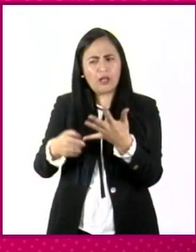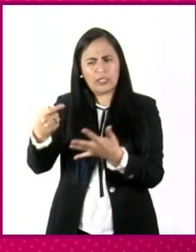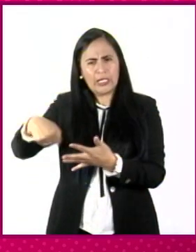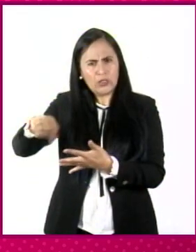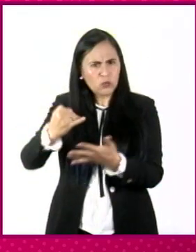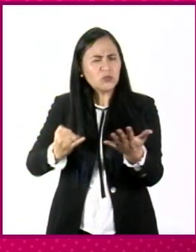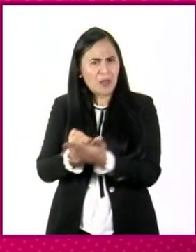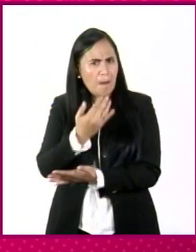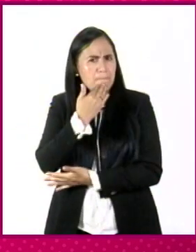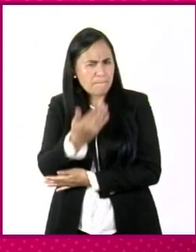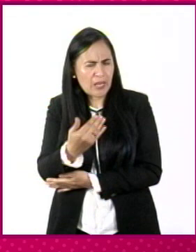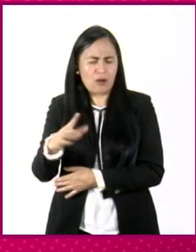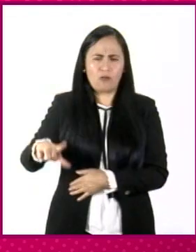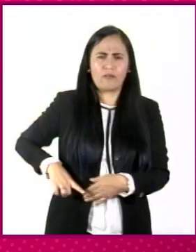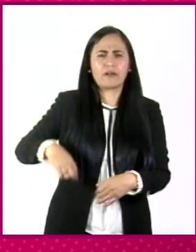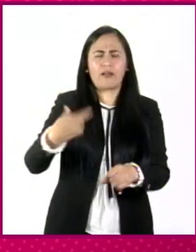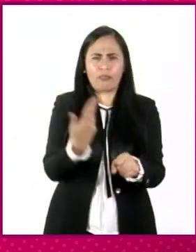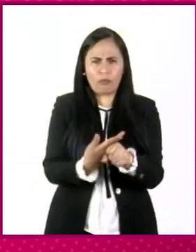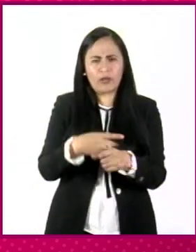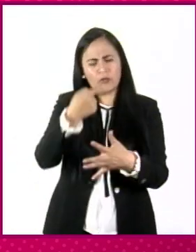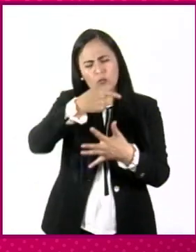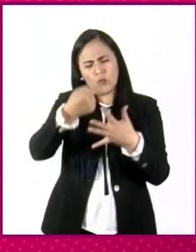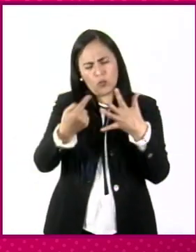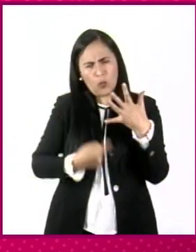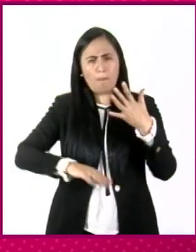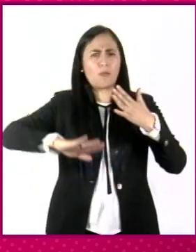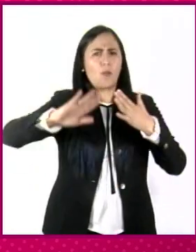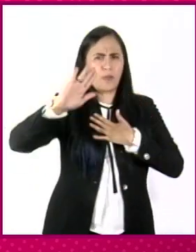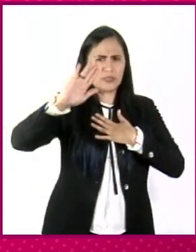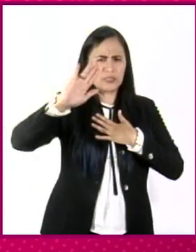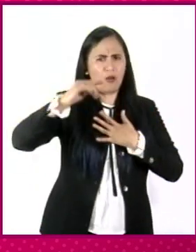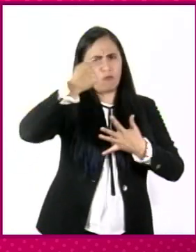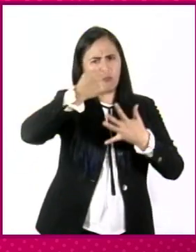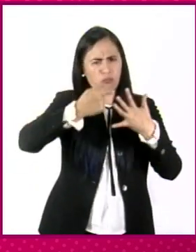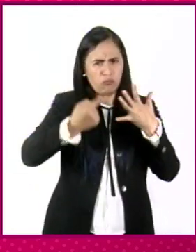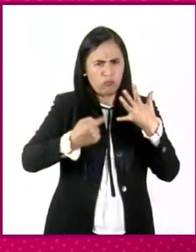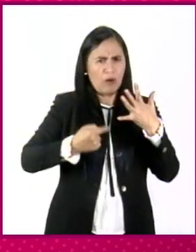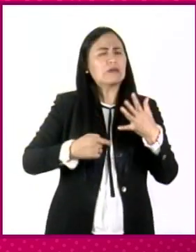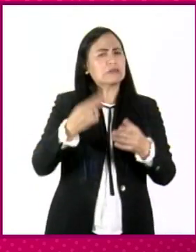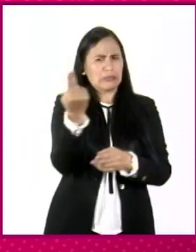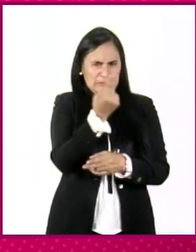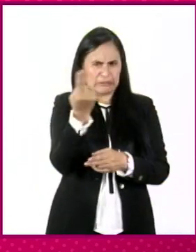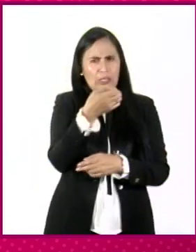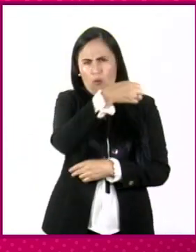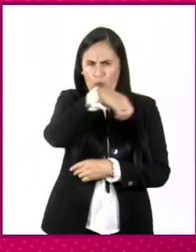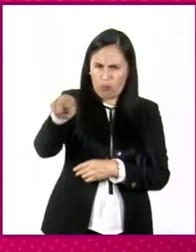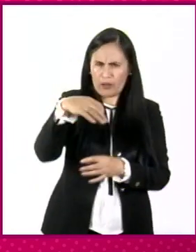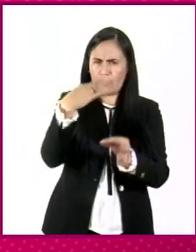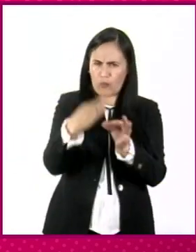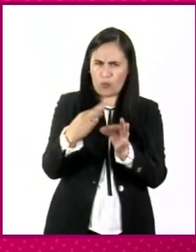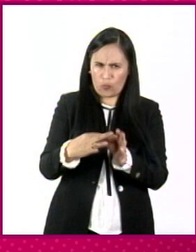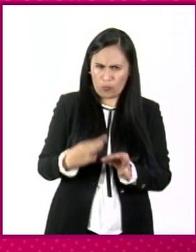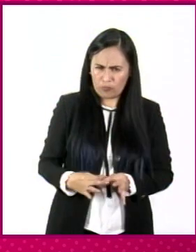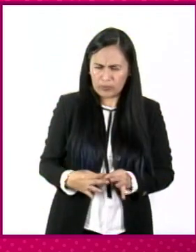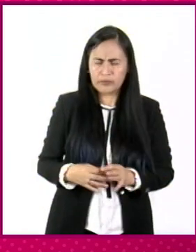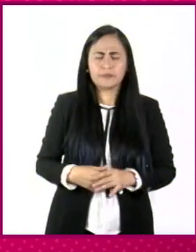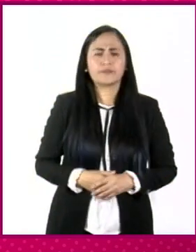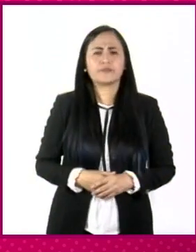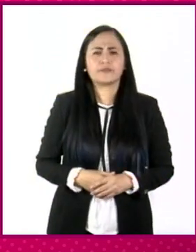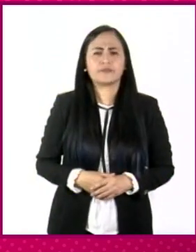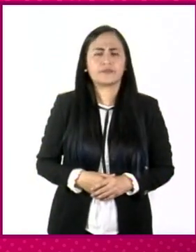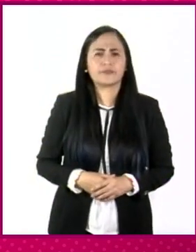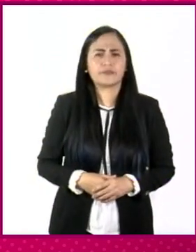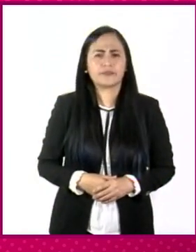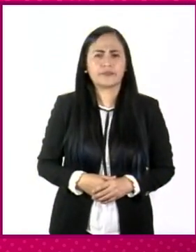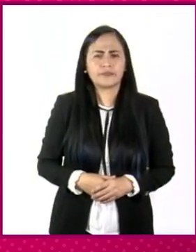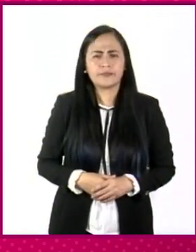gobernantes cumplan y satisfagan los compromisos por los cuales fueron colocados en los cargos públicos, y